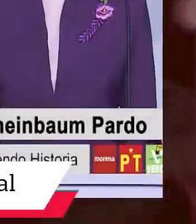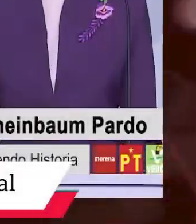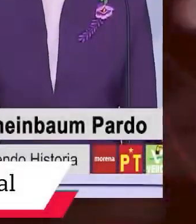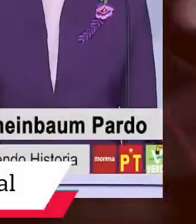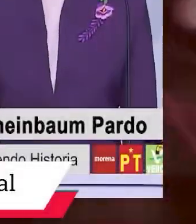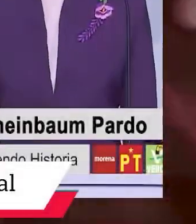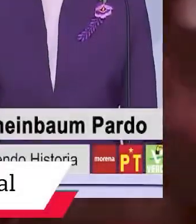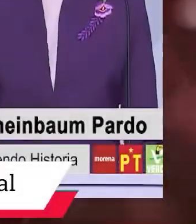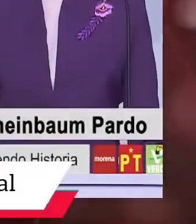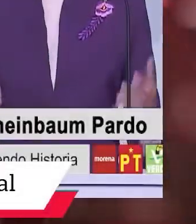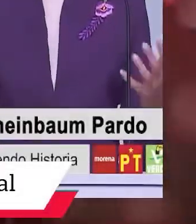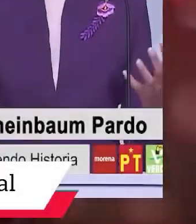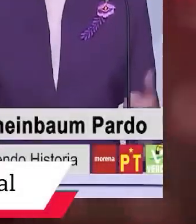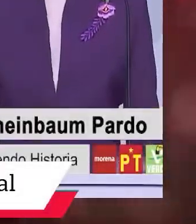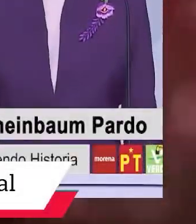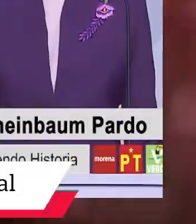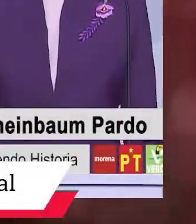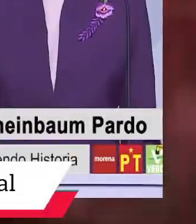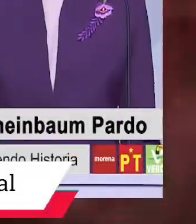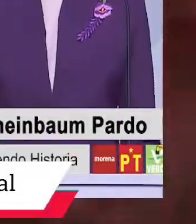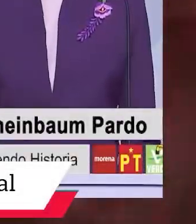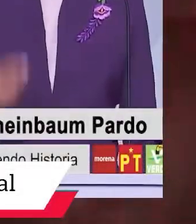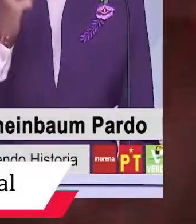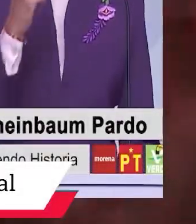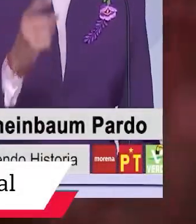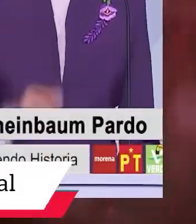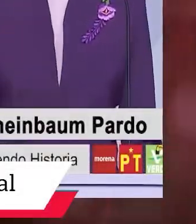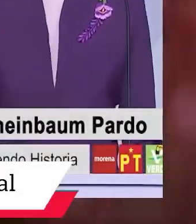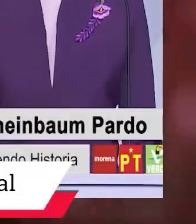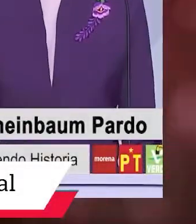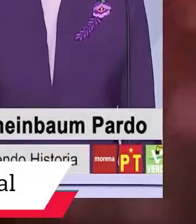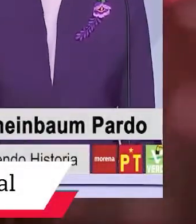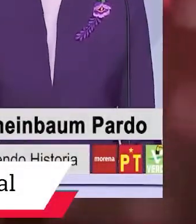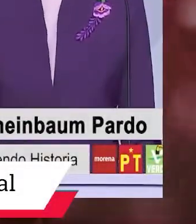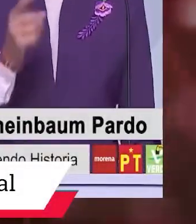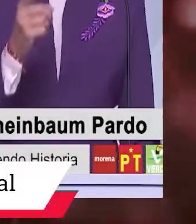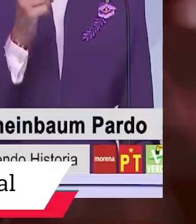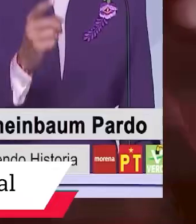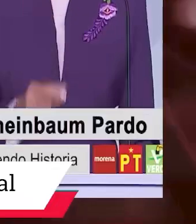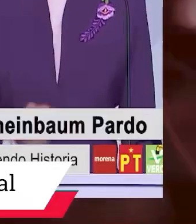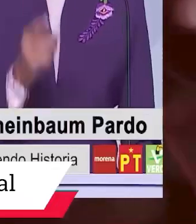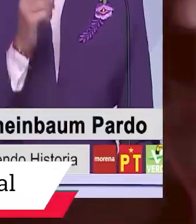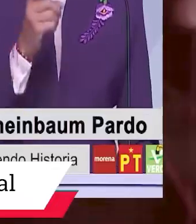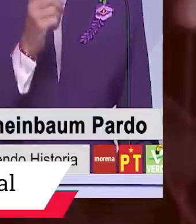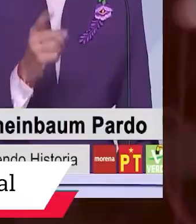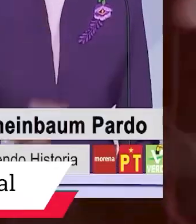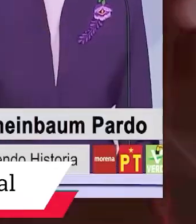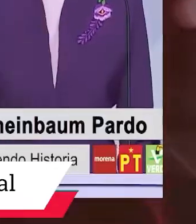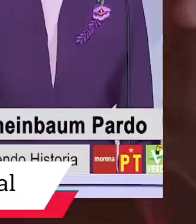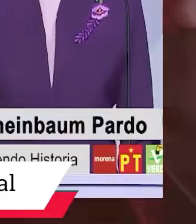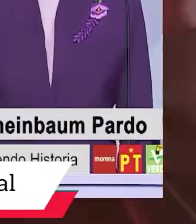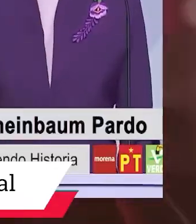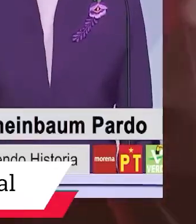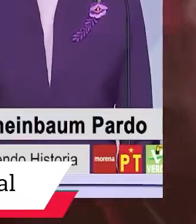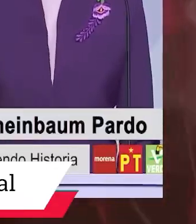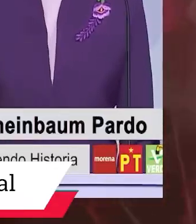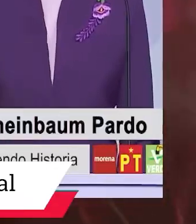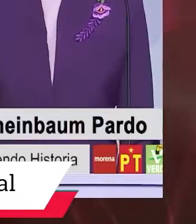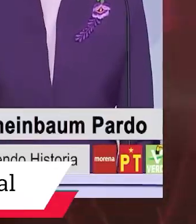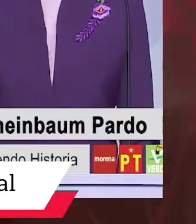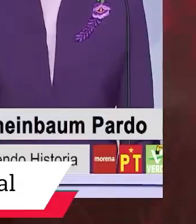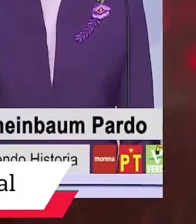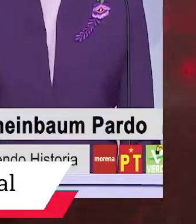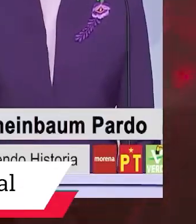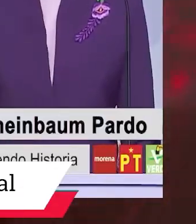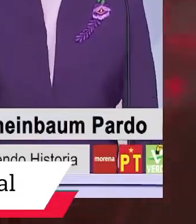Y en ese minuto de cierre, la doctora Sheinbaum aprovecha para lanzar pues esta convocatoria a su cierre